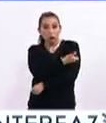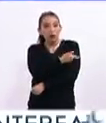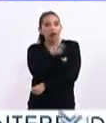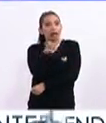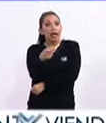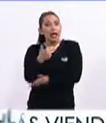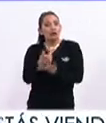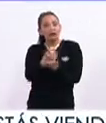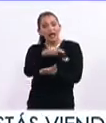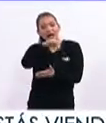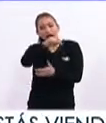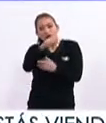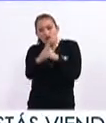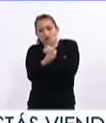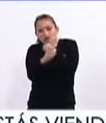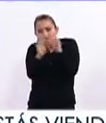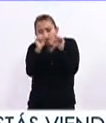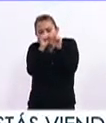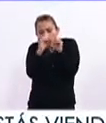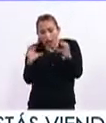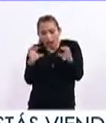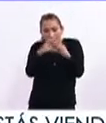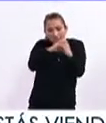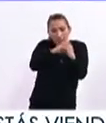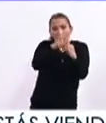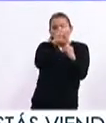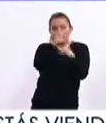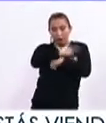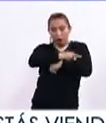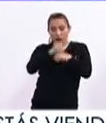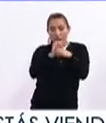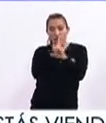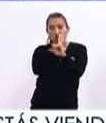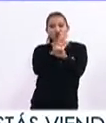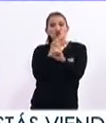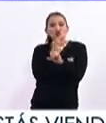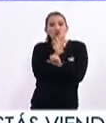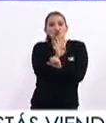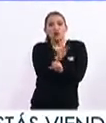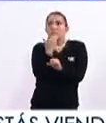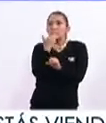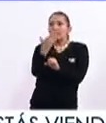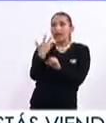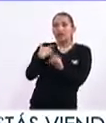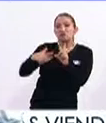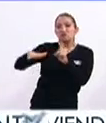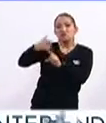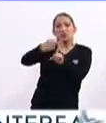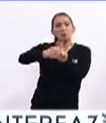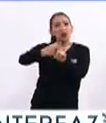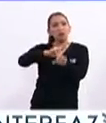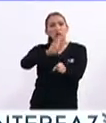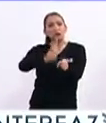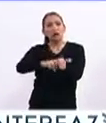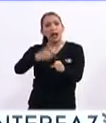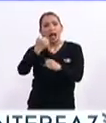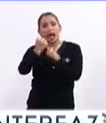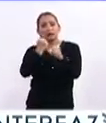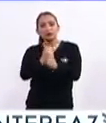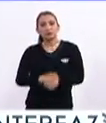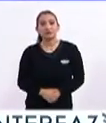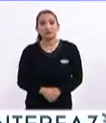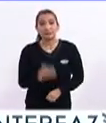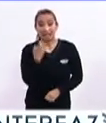la que a través de nanocristales se encapsula la vacuna para protegerla y mantenerla en buen estado y en temperatura ambiente durante